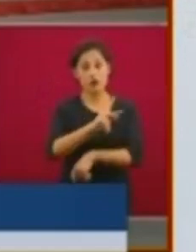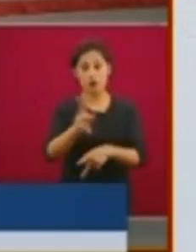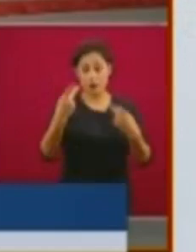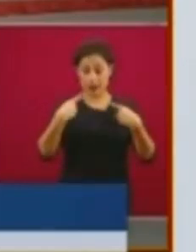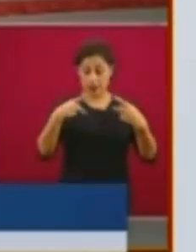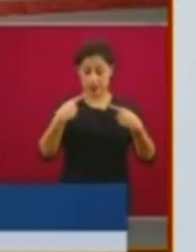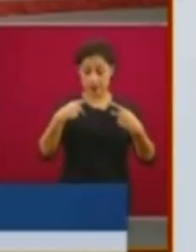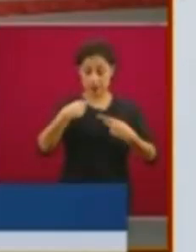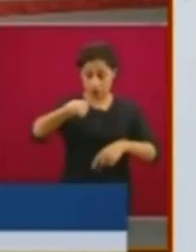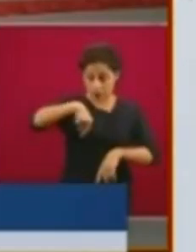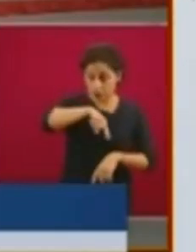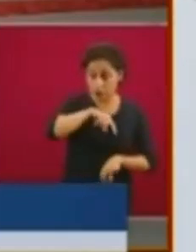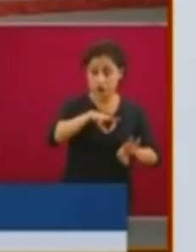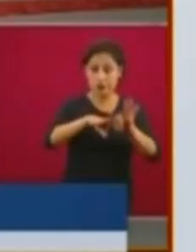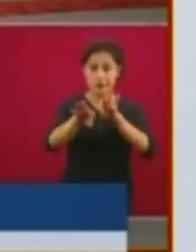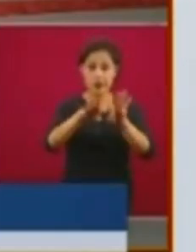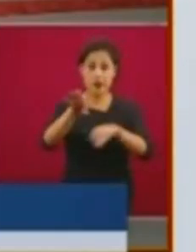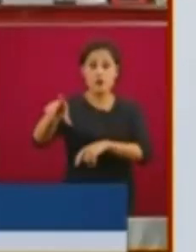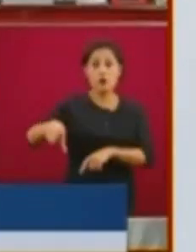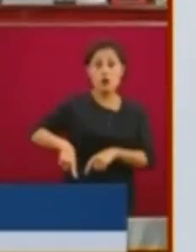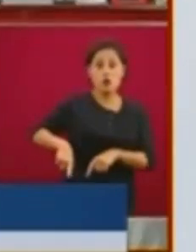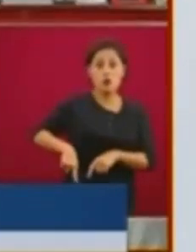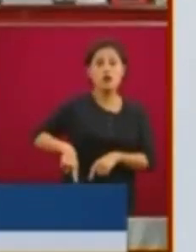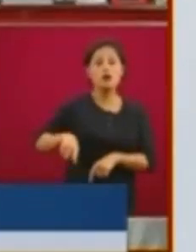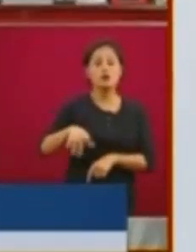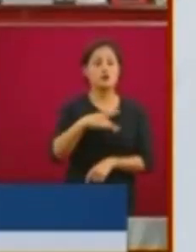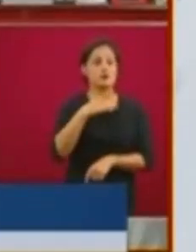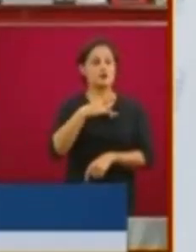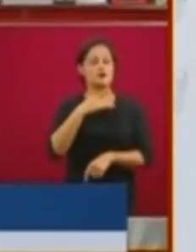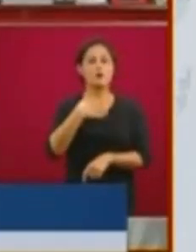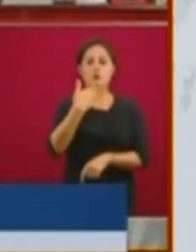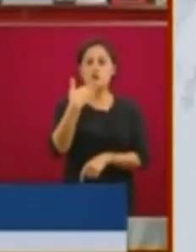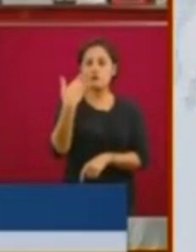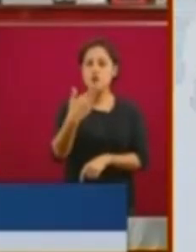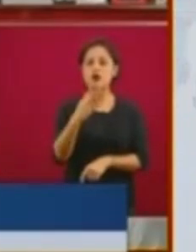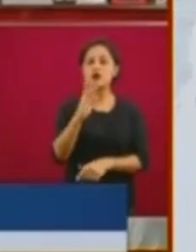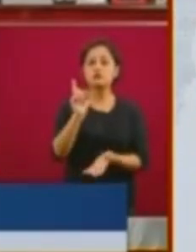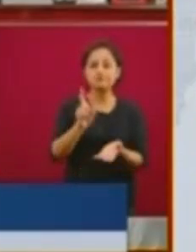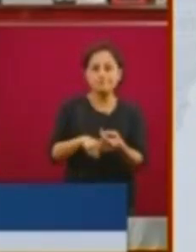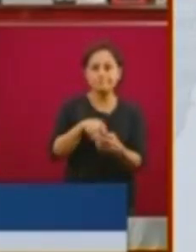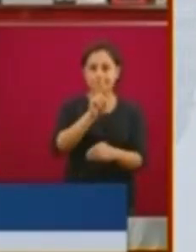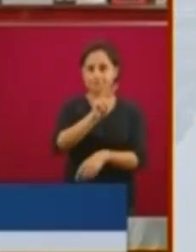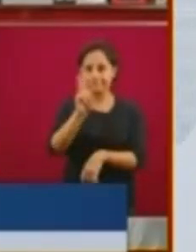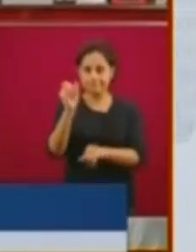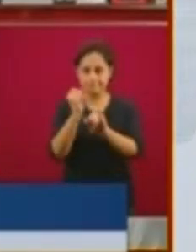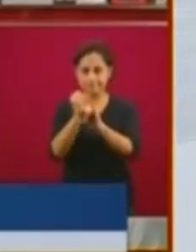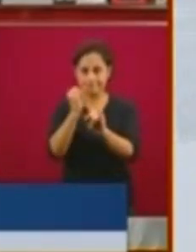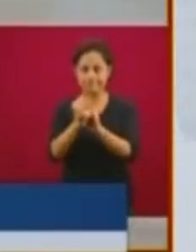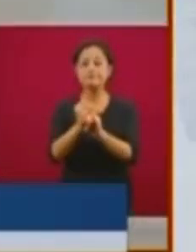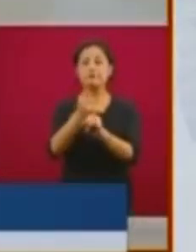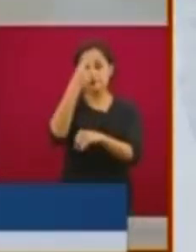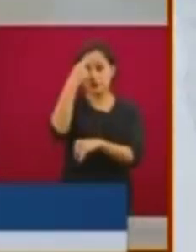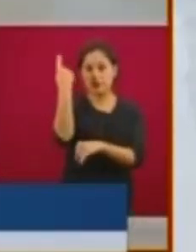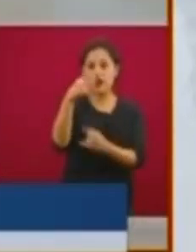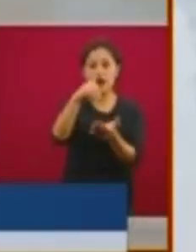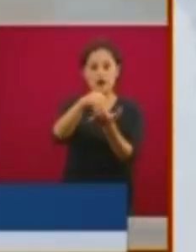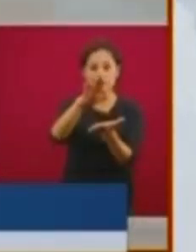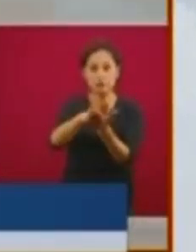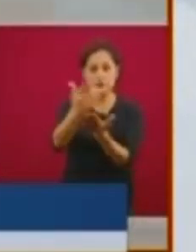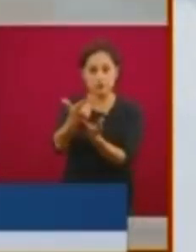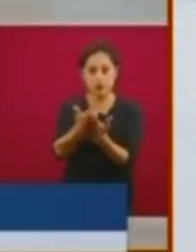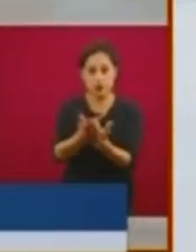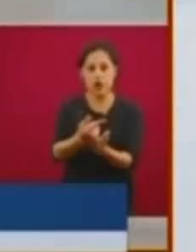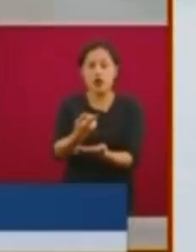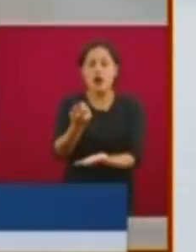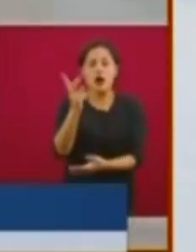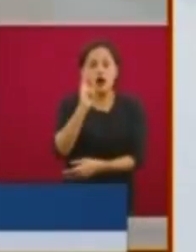Y en relación a este tema, como lo ha mencionado ya anteriormente el presidente de la República, tenemos sobre nosotros la